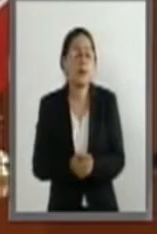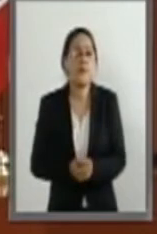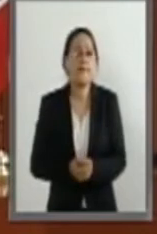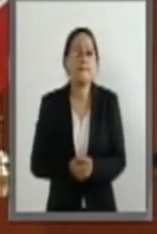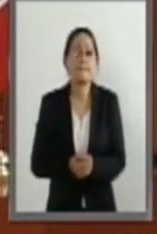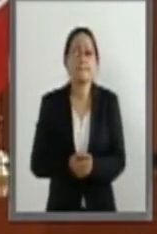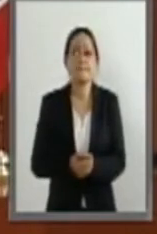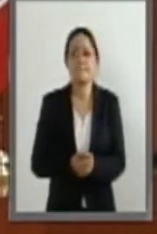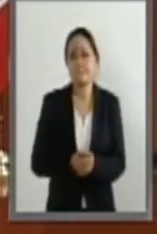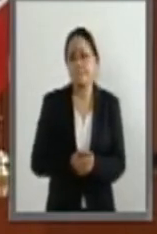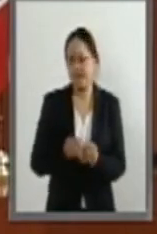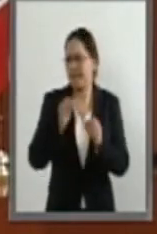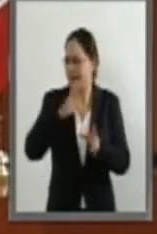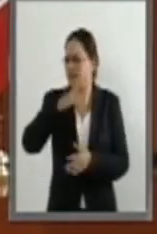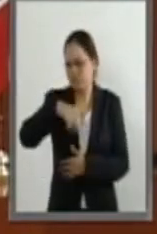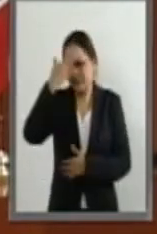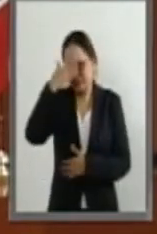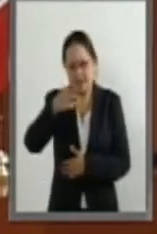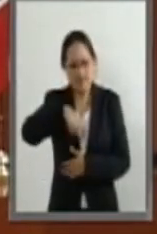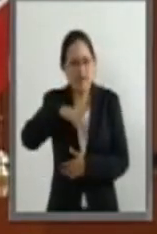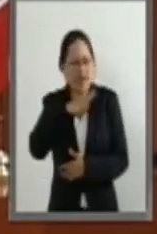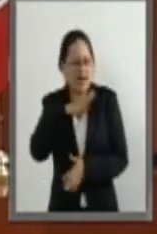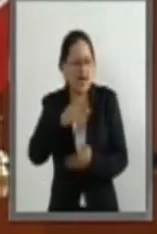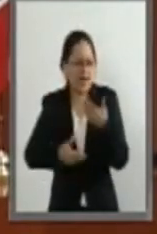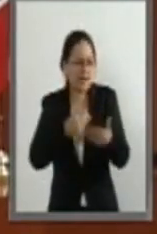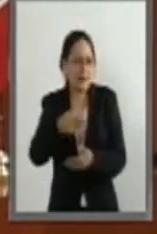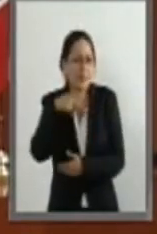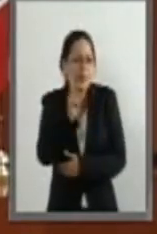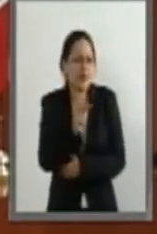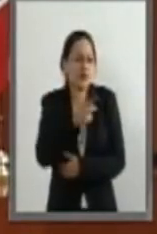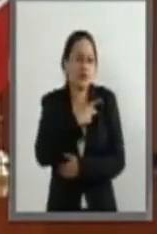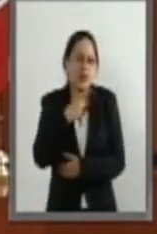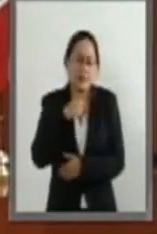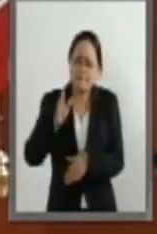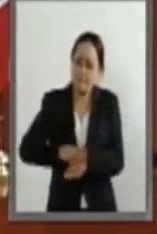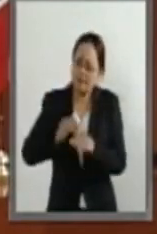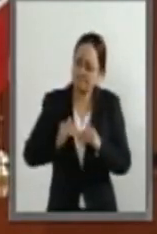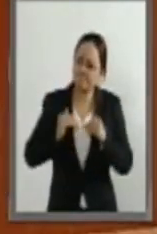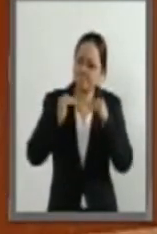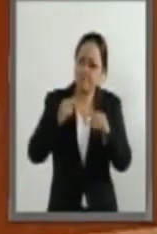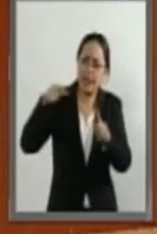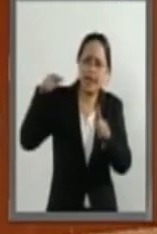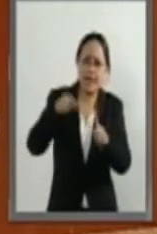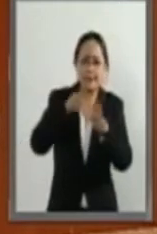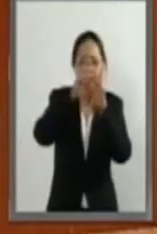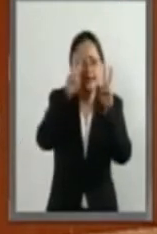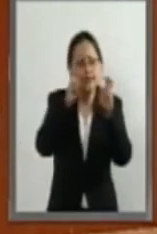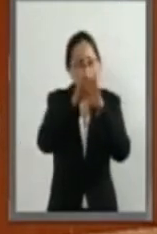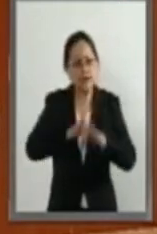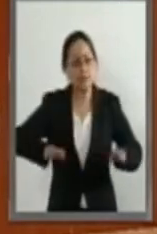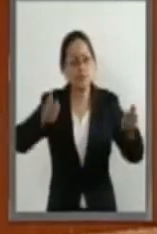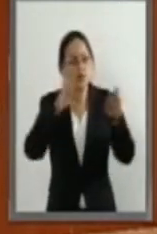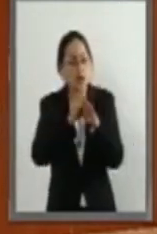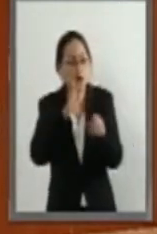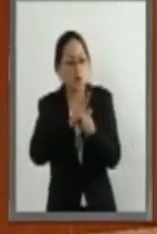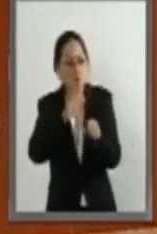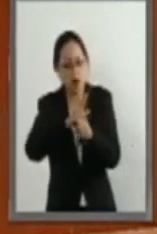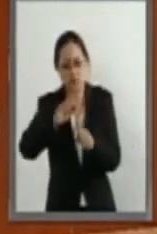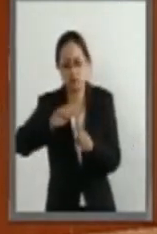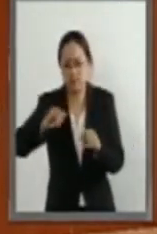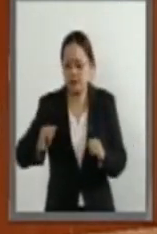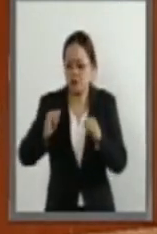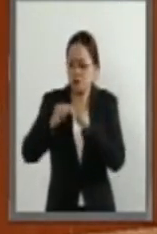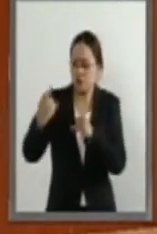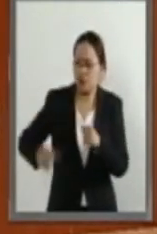Y sé que los damos, pero la propuesta es dar alta prioridad al tema, que las observaciones que las instituciones del